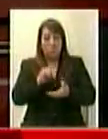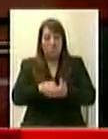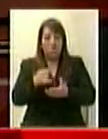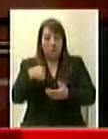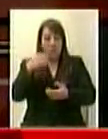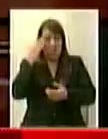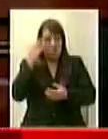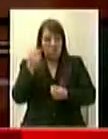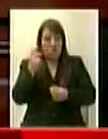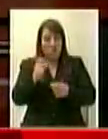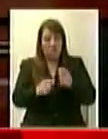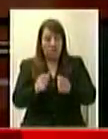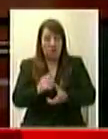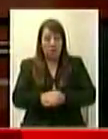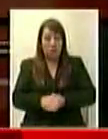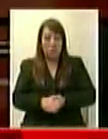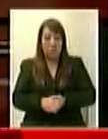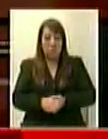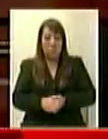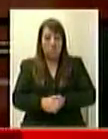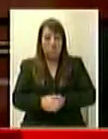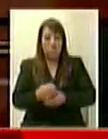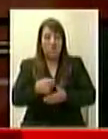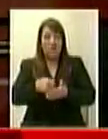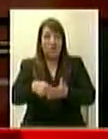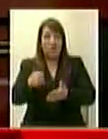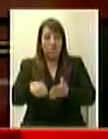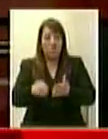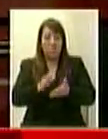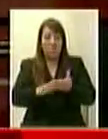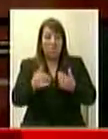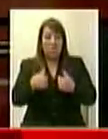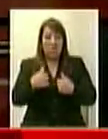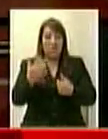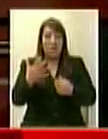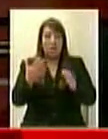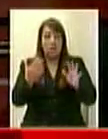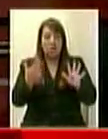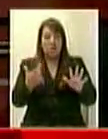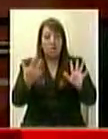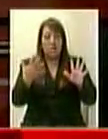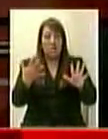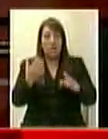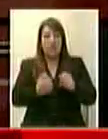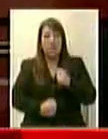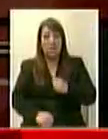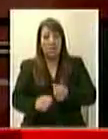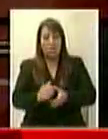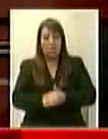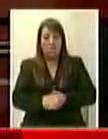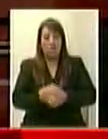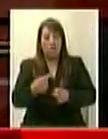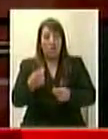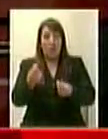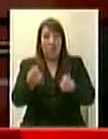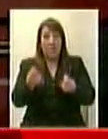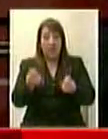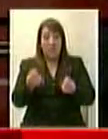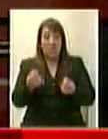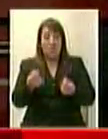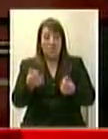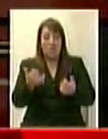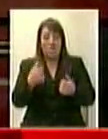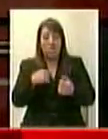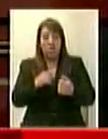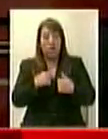sé que muchas de las personas firmaron su consentimiento porque tenían 5, 7, 10 hijos. Pero como hay dinero de por medio,